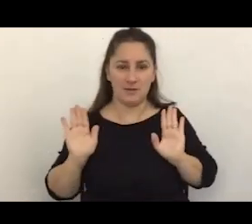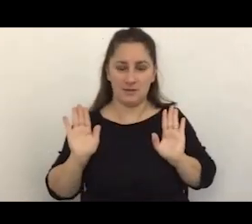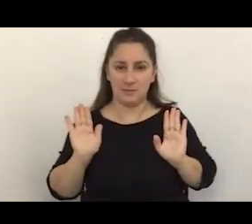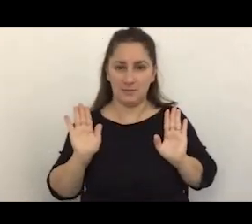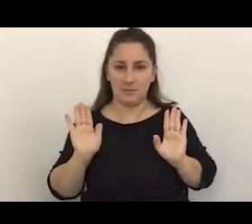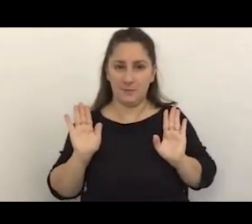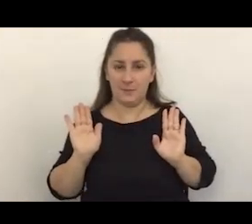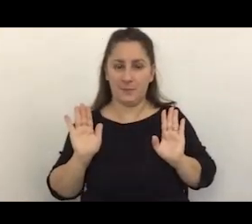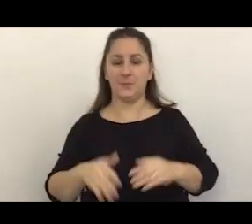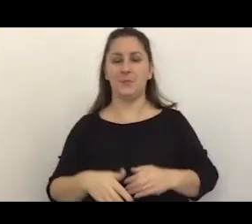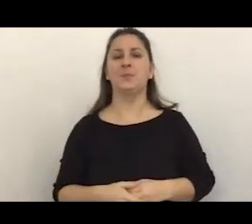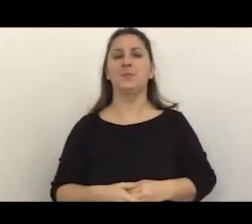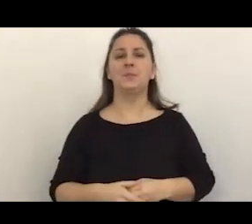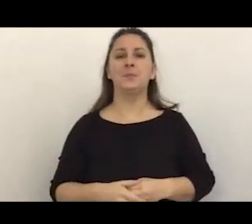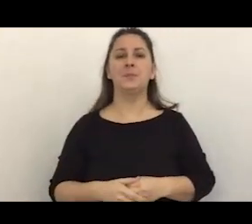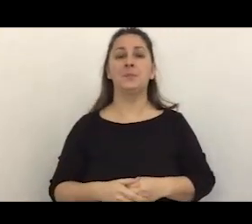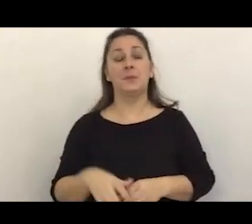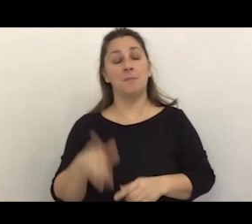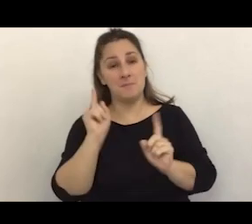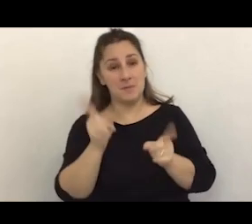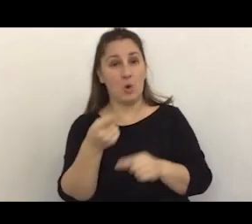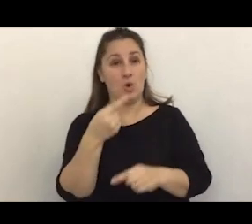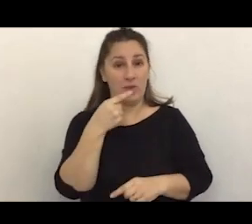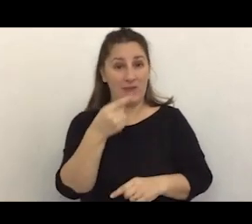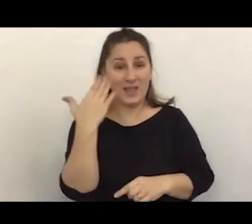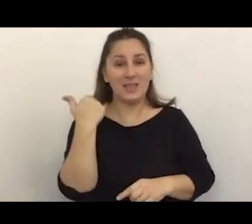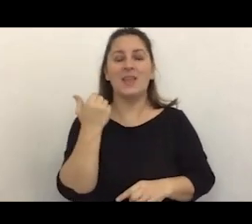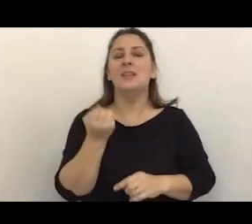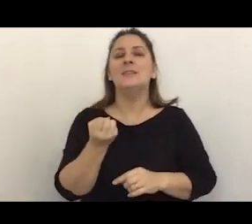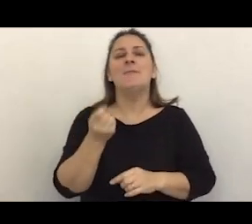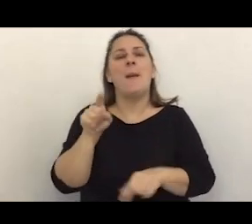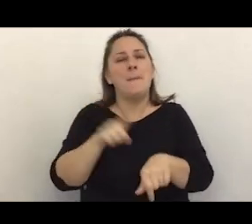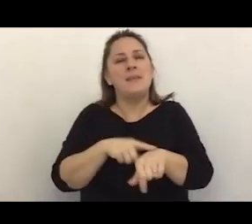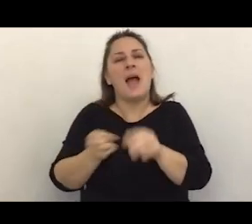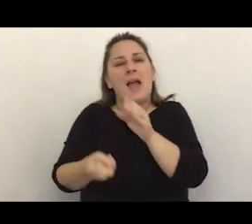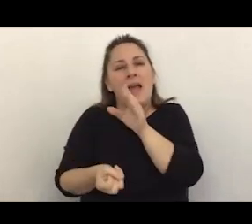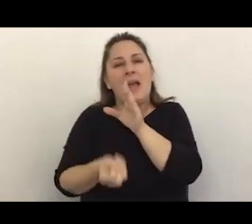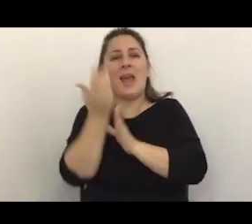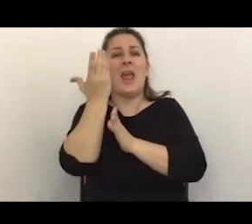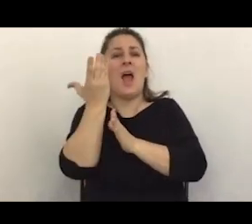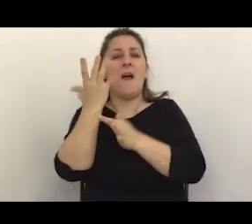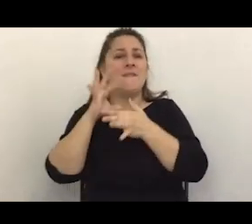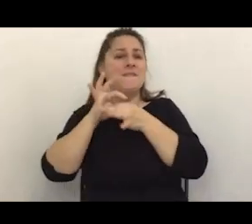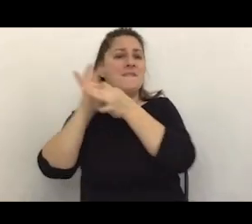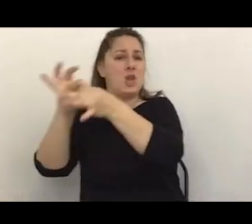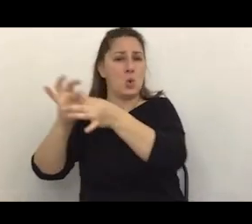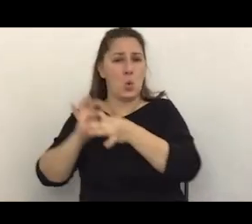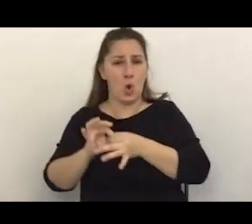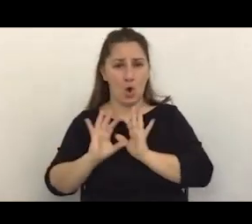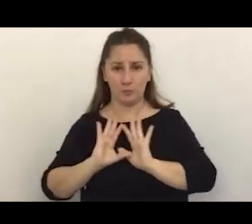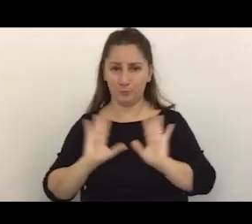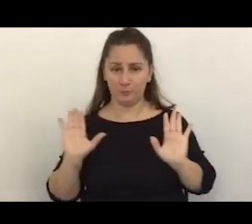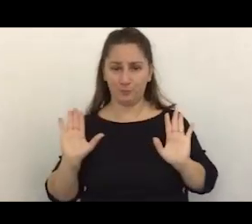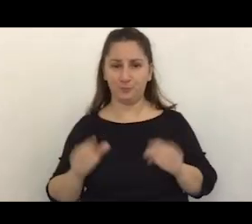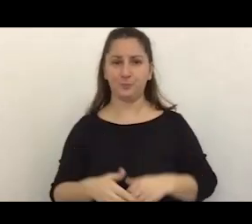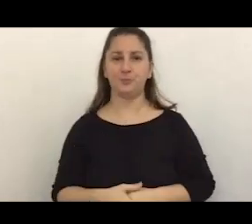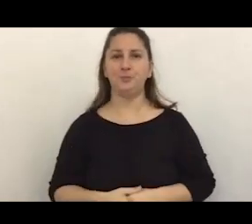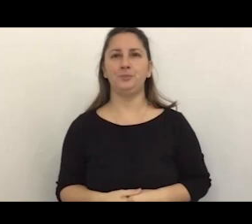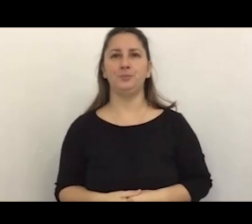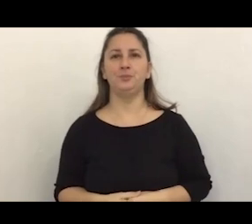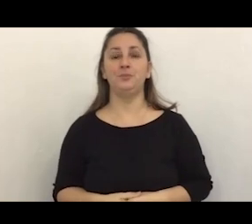¿Sí? Y que supone, como les decía, la creación de un vínculo filiatorio. Bien, en ese